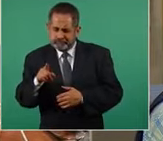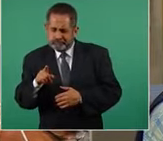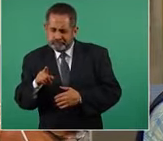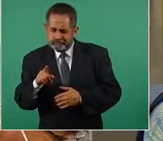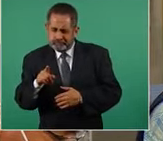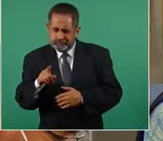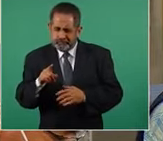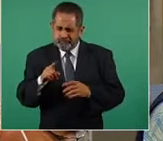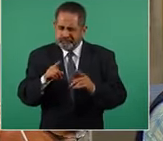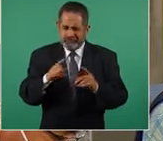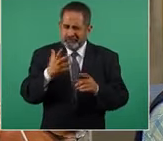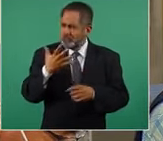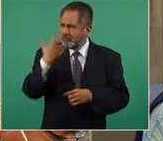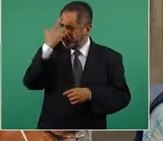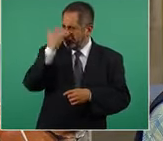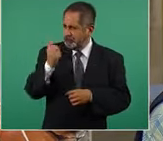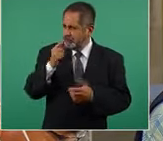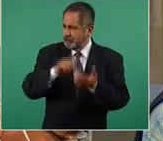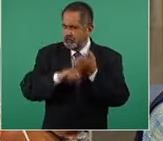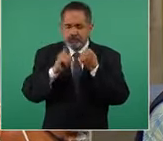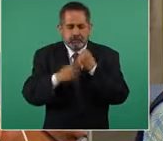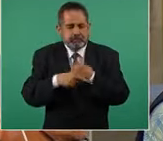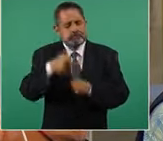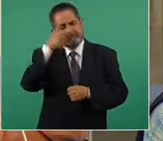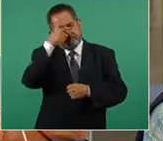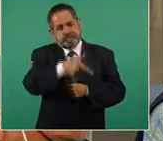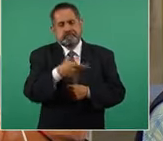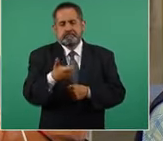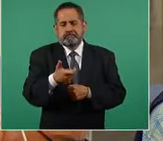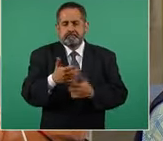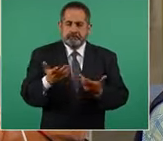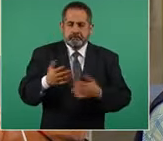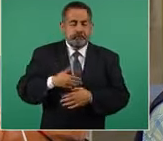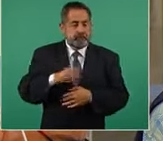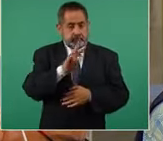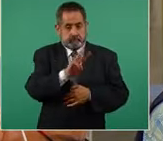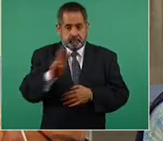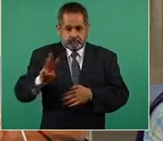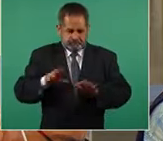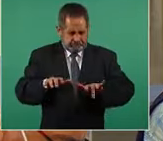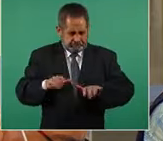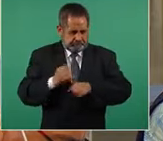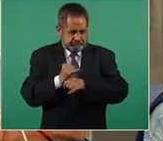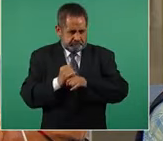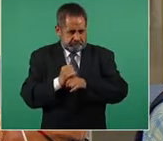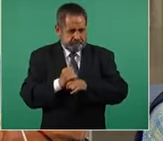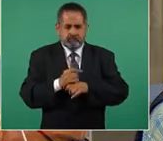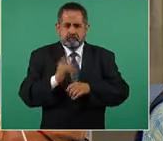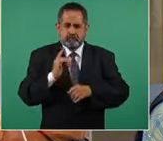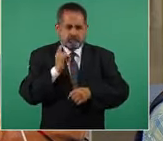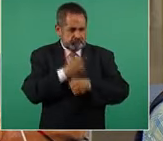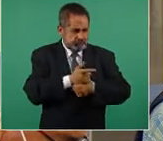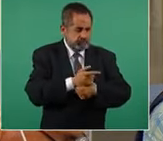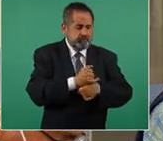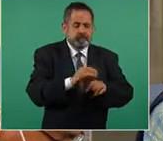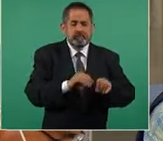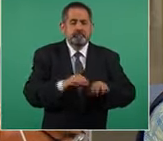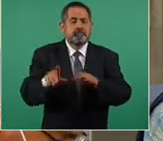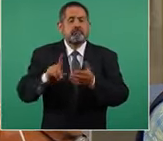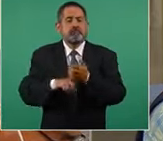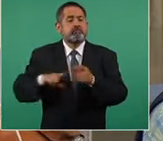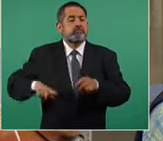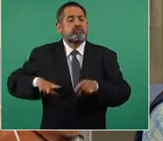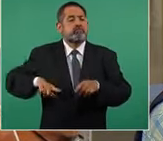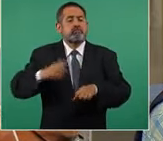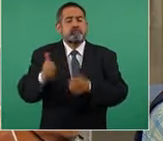suena metálico. En una investigación de nuestra página web, Lor Molécula Oficial, publicamos una investigación sobre el gobierno de la